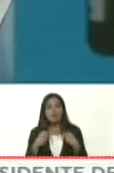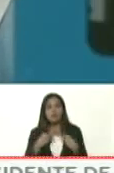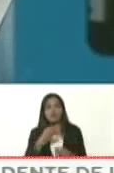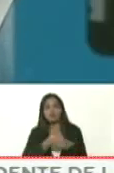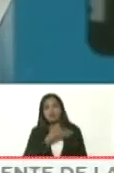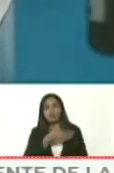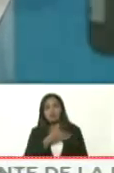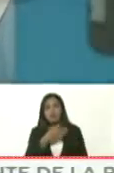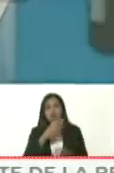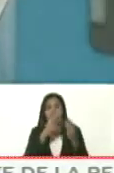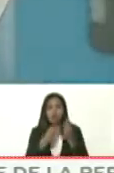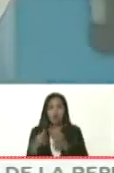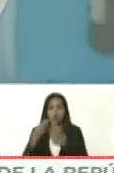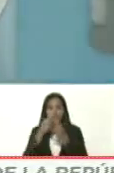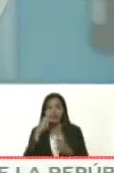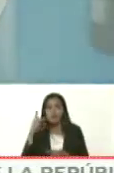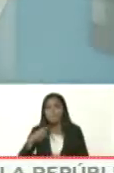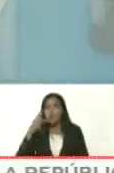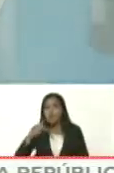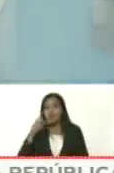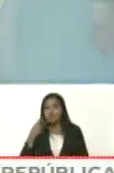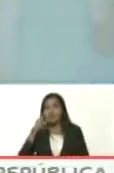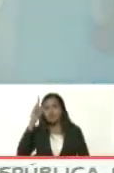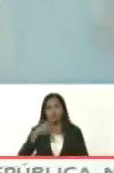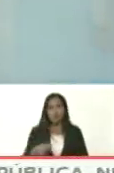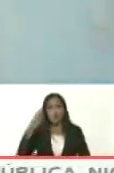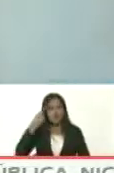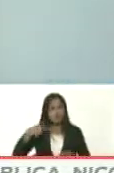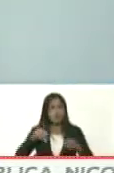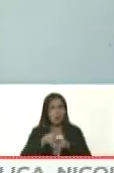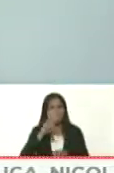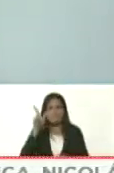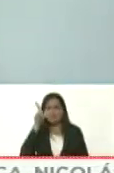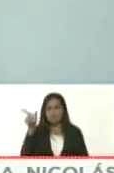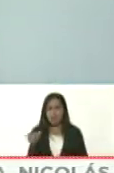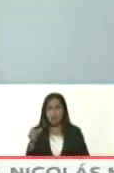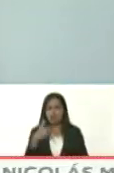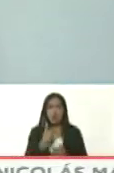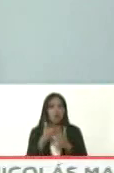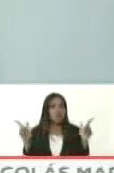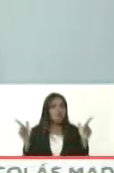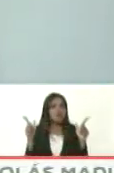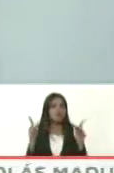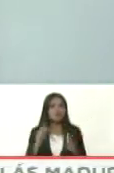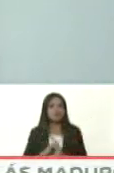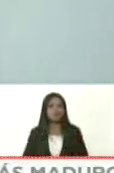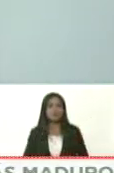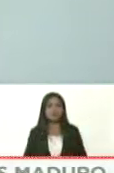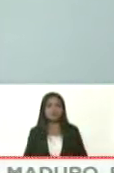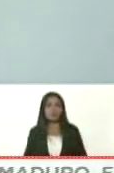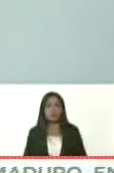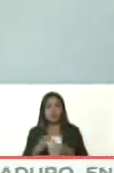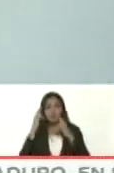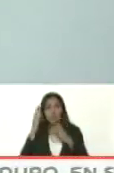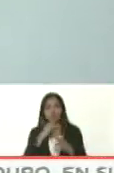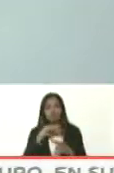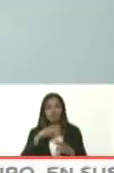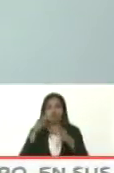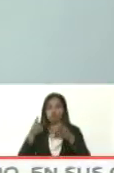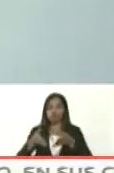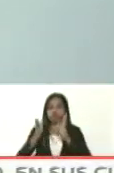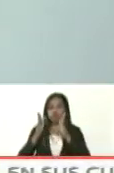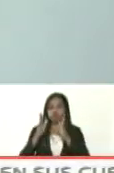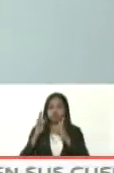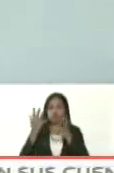económica, política, en la vida diaria del venezolano. Y resulta que tenemos la industria